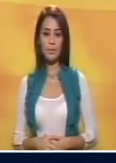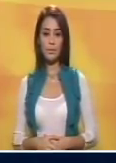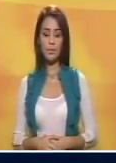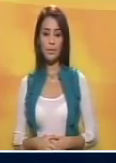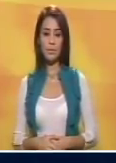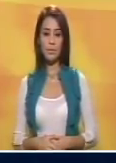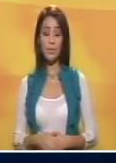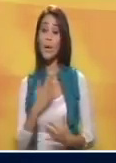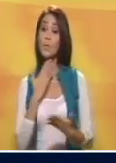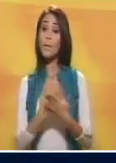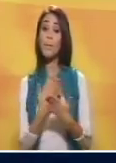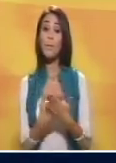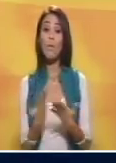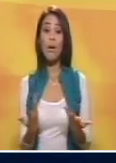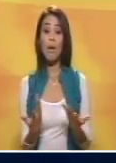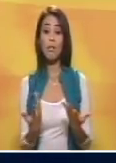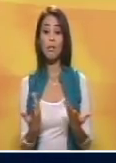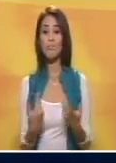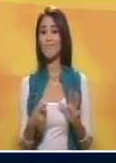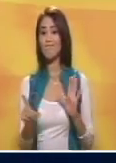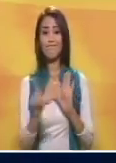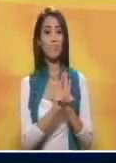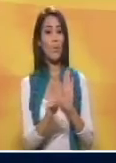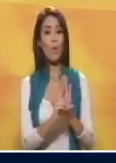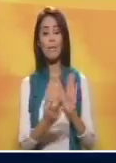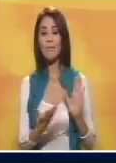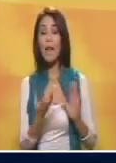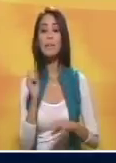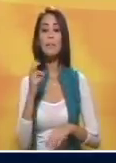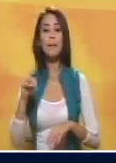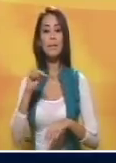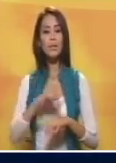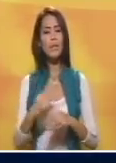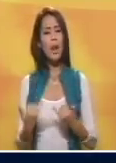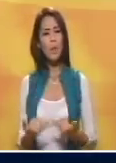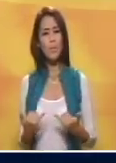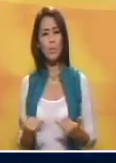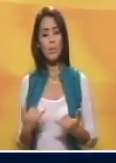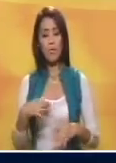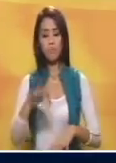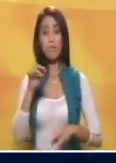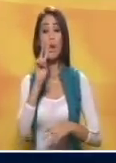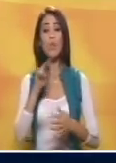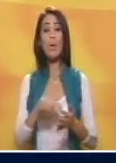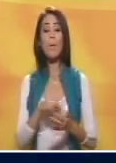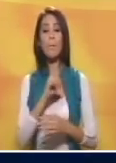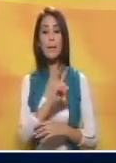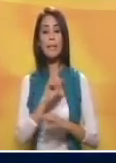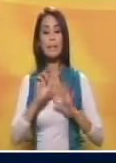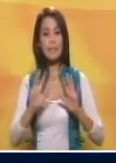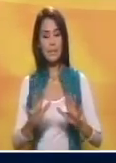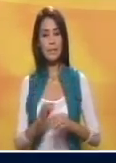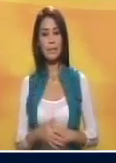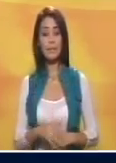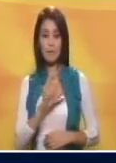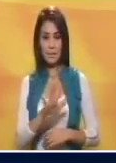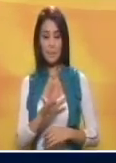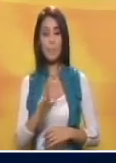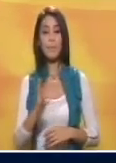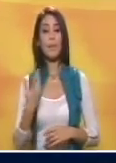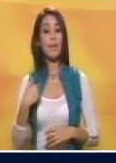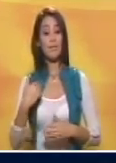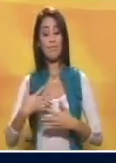Es una propuesta absoluta y completamente ilegal. La Asamblea Nacional vigente fue electa en el año 2015 por un periodo de 5 años. Así lo establece